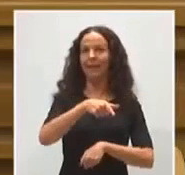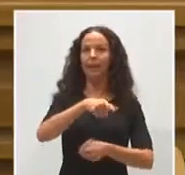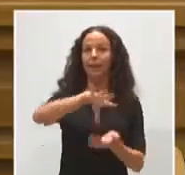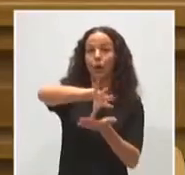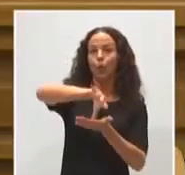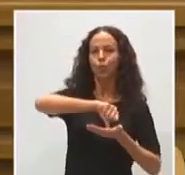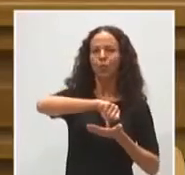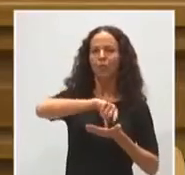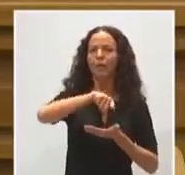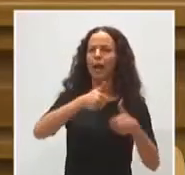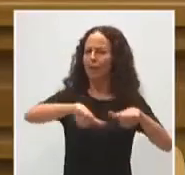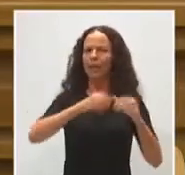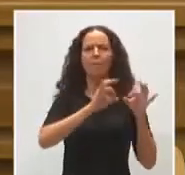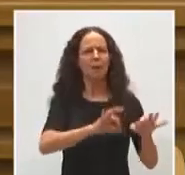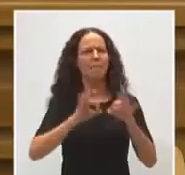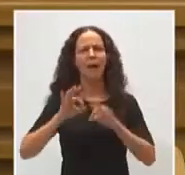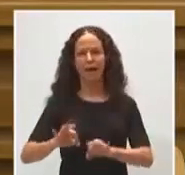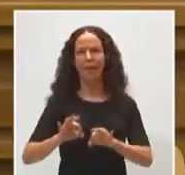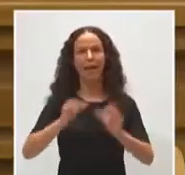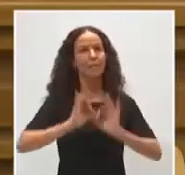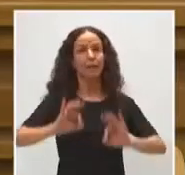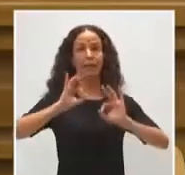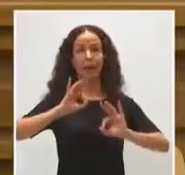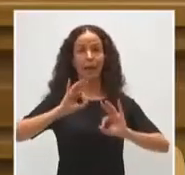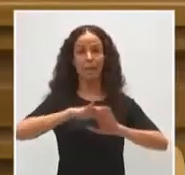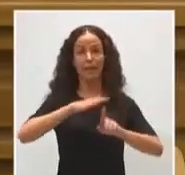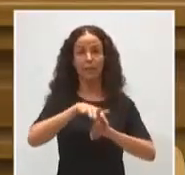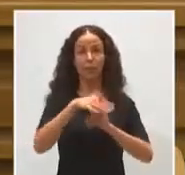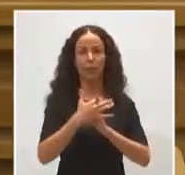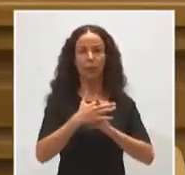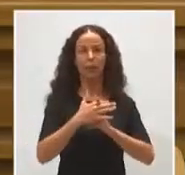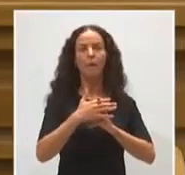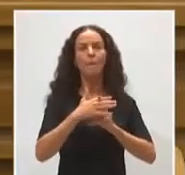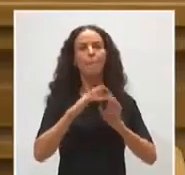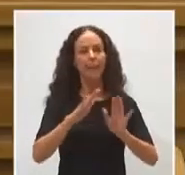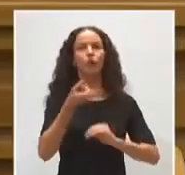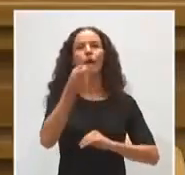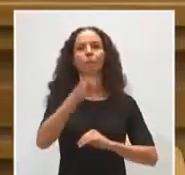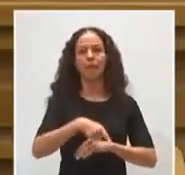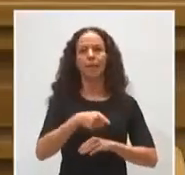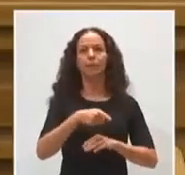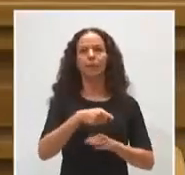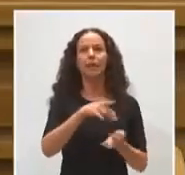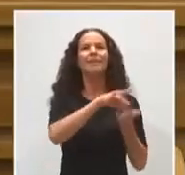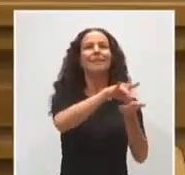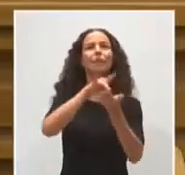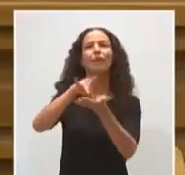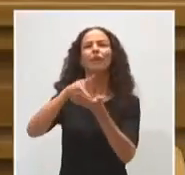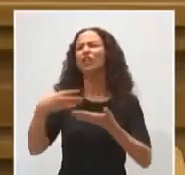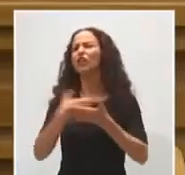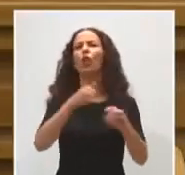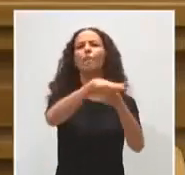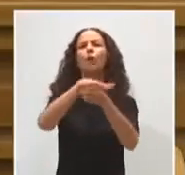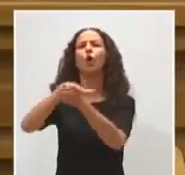preparada para esta situación pero que tendrá obviamente departamentos y servicios en todas las provincias de la